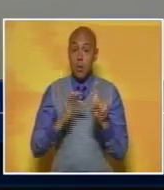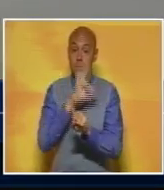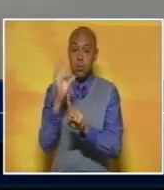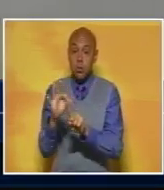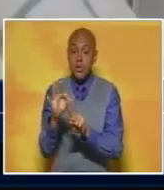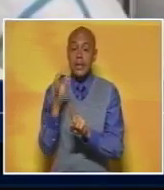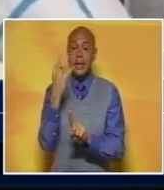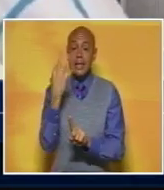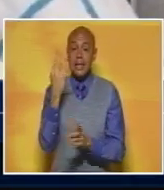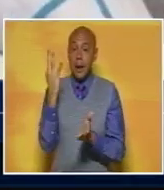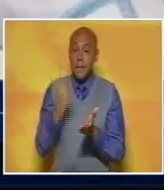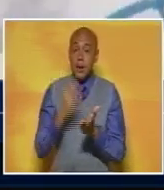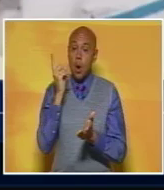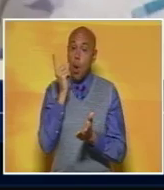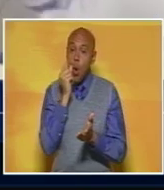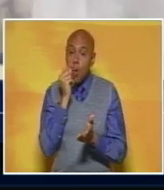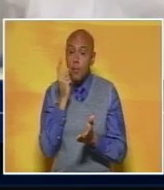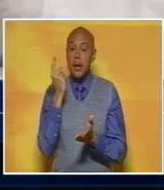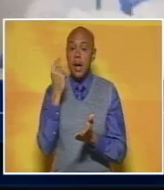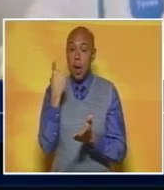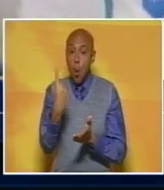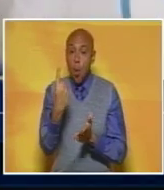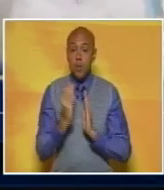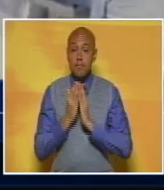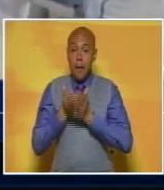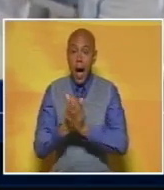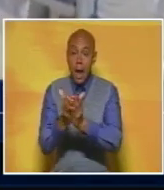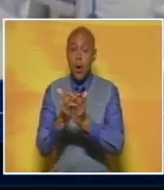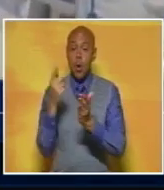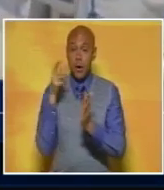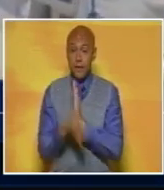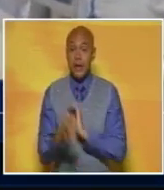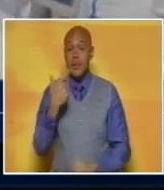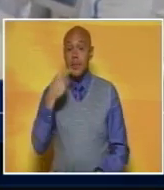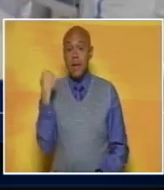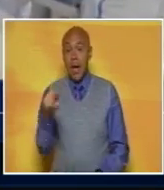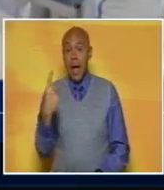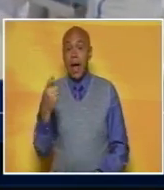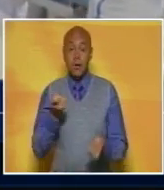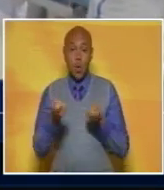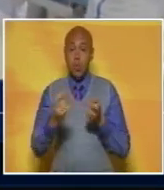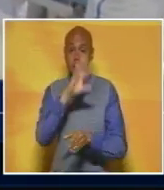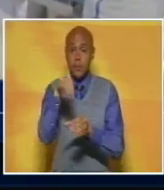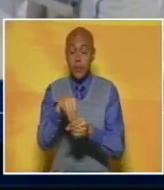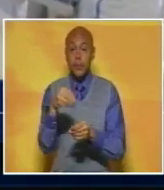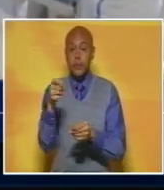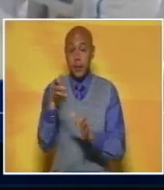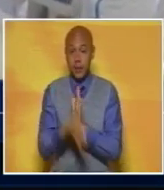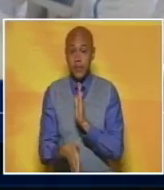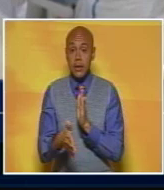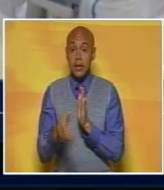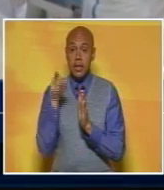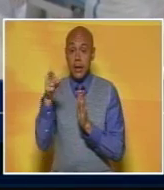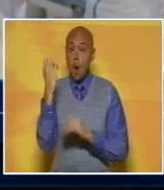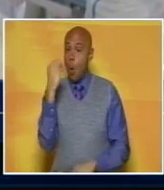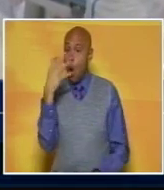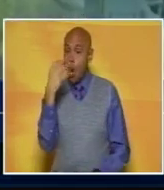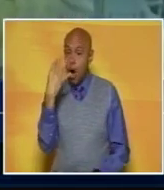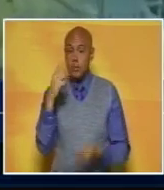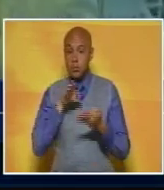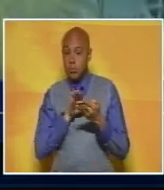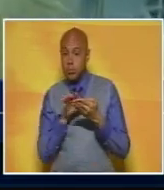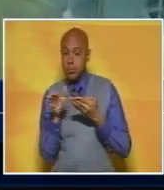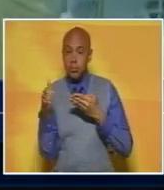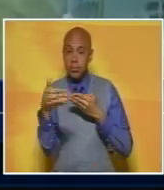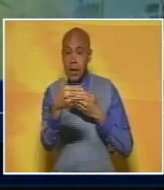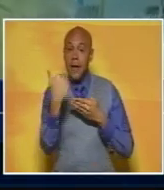los 3.700 pasajeros de un crucero que ha sido declarado en cuarentena tras pasar por Hong Kong. Precisamente